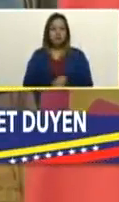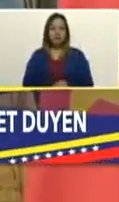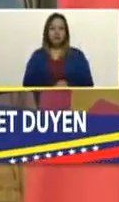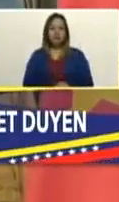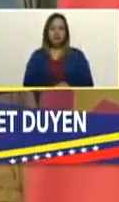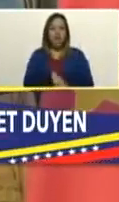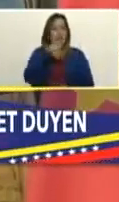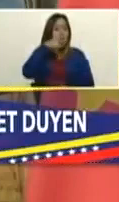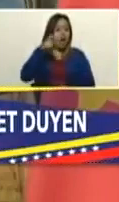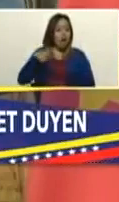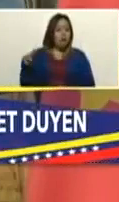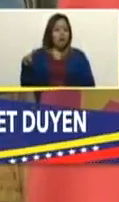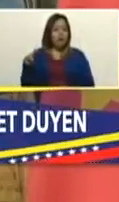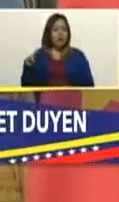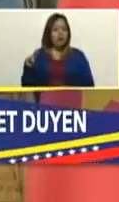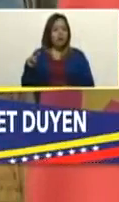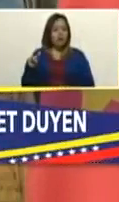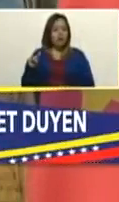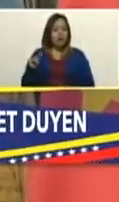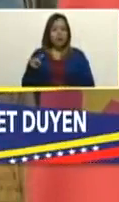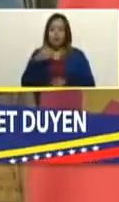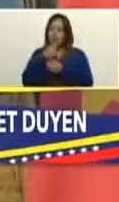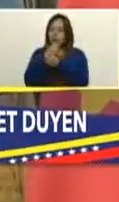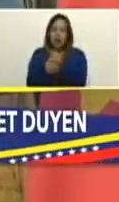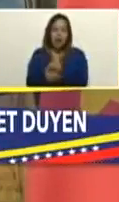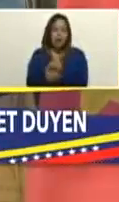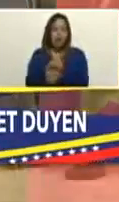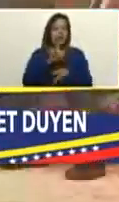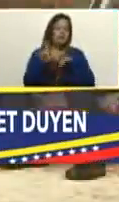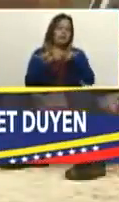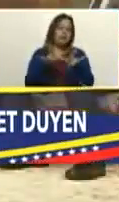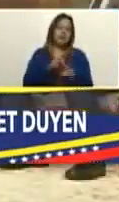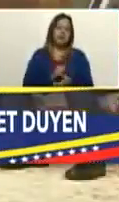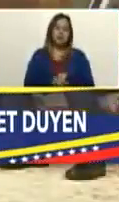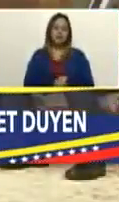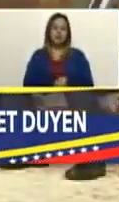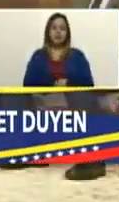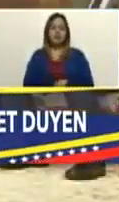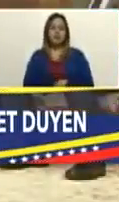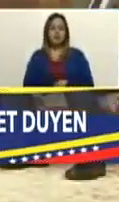al pueblo vietnamita que nos ama y nos quiere.